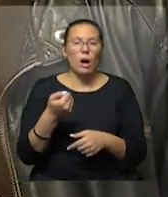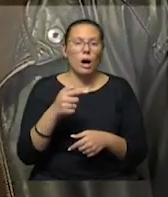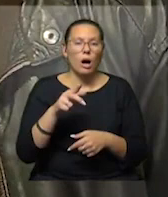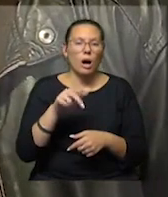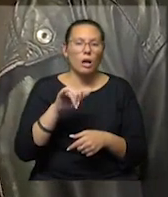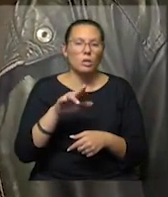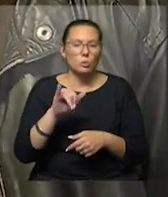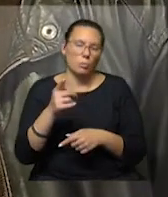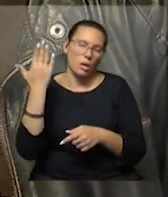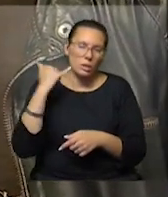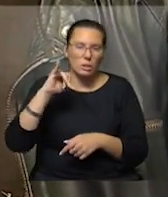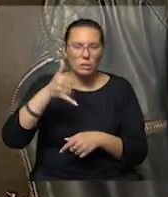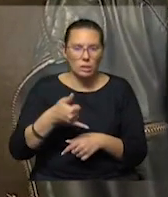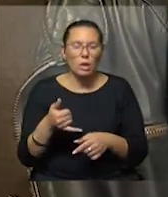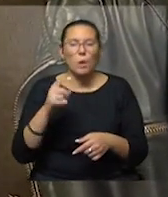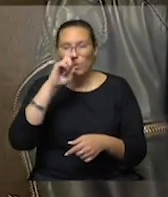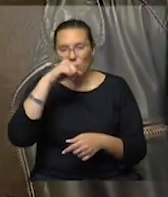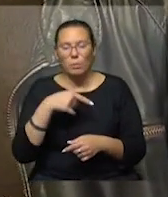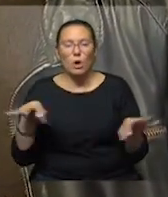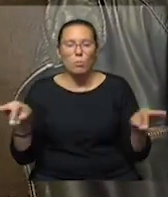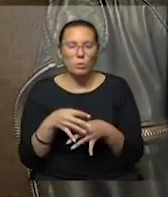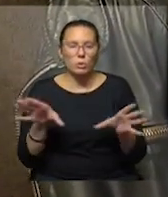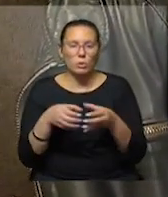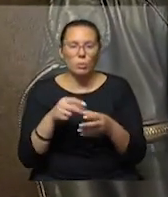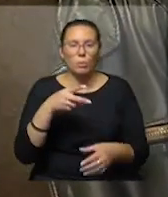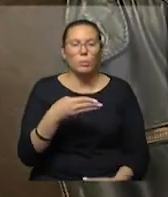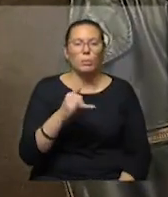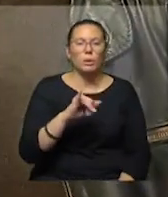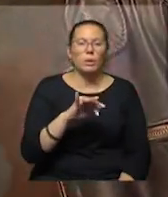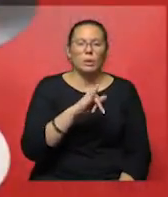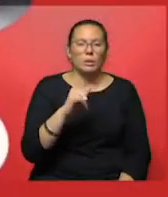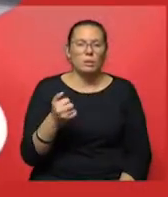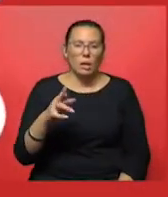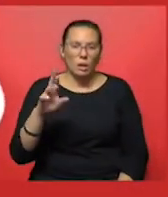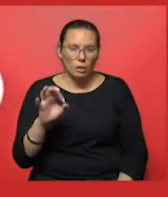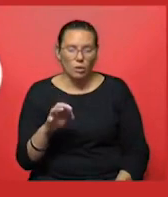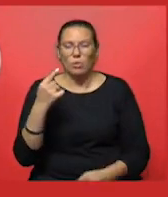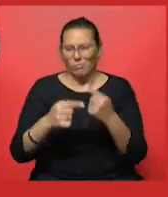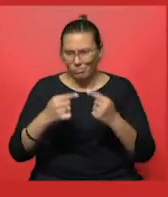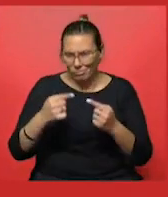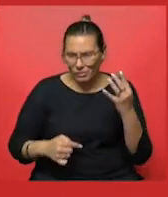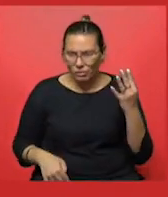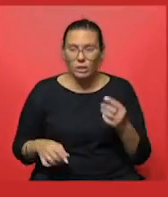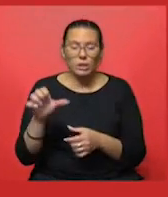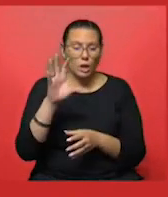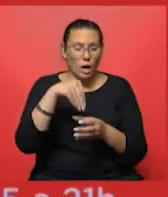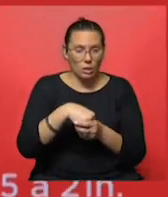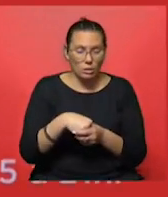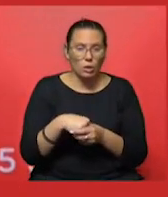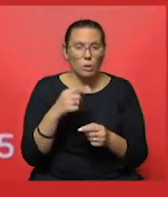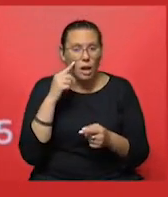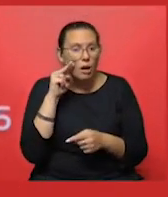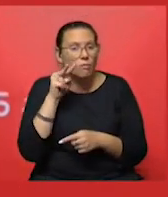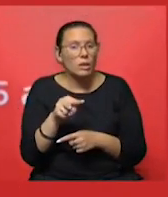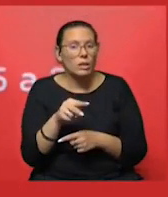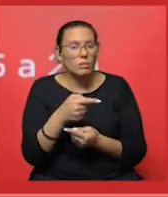ha estado en otras ocasiones Montevideo music Group la gente de bizarro de Little butterfly Records O sea que está bueno Digamos como para ver